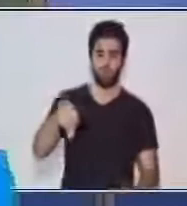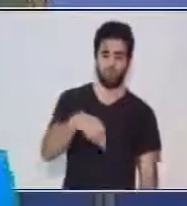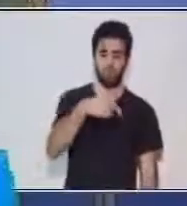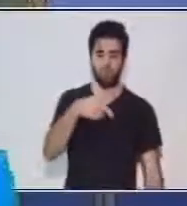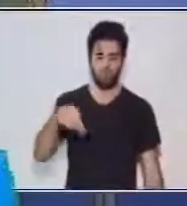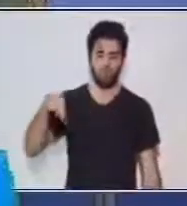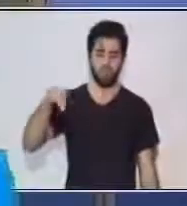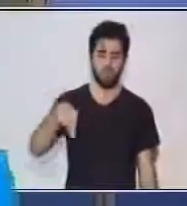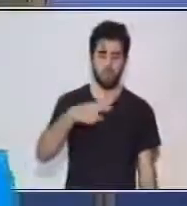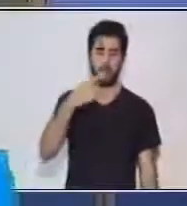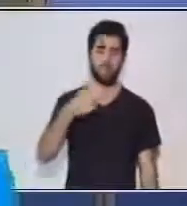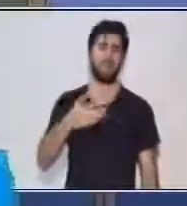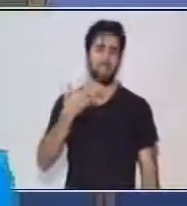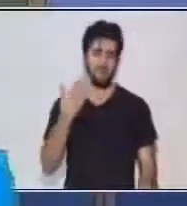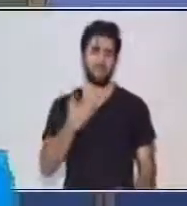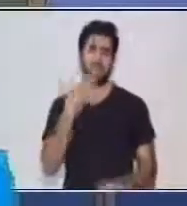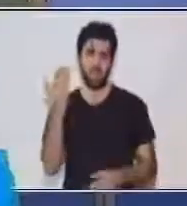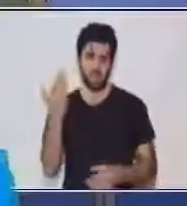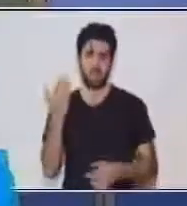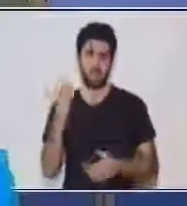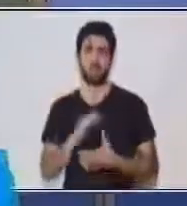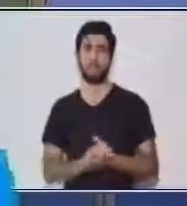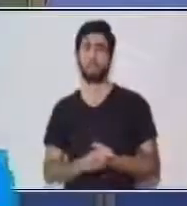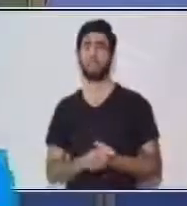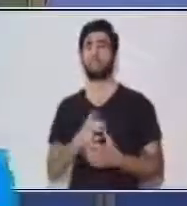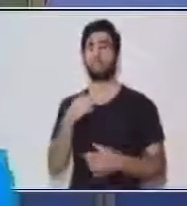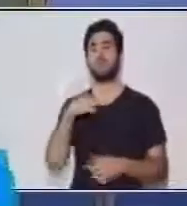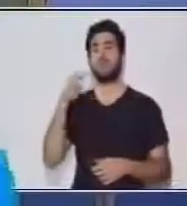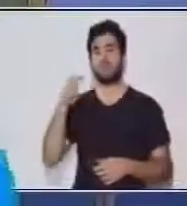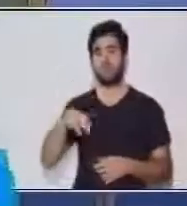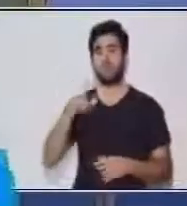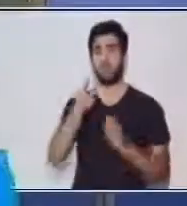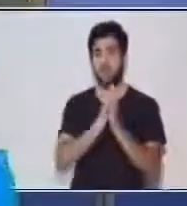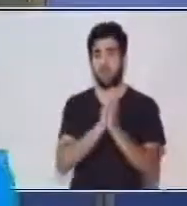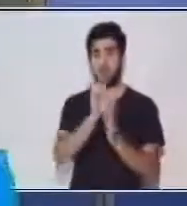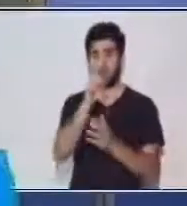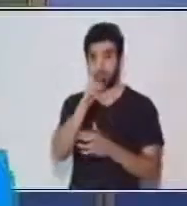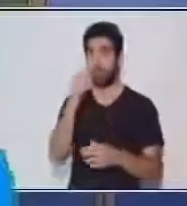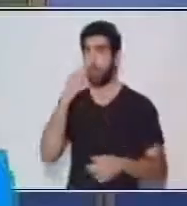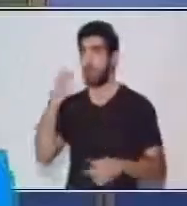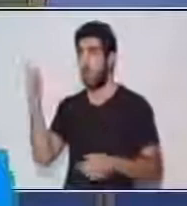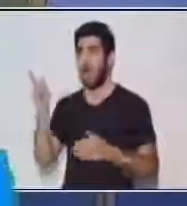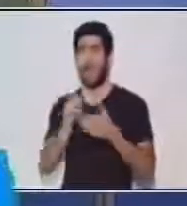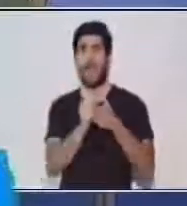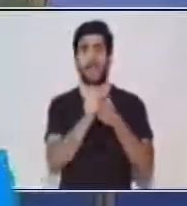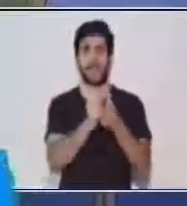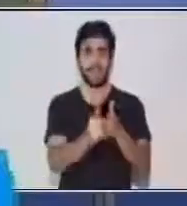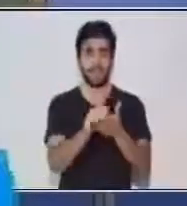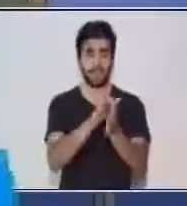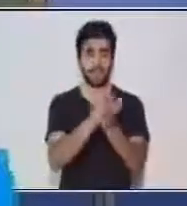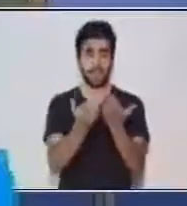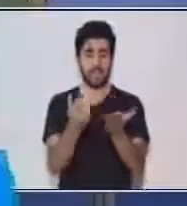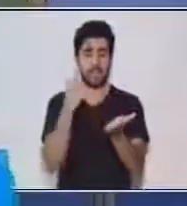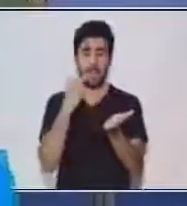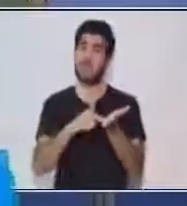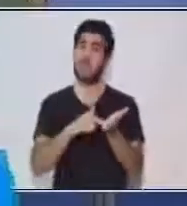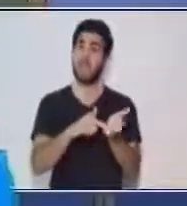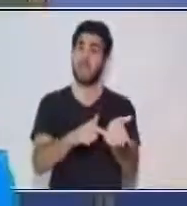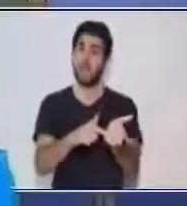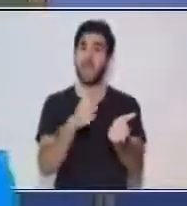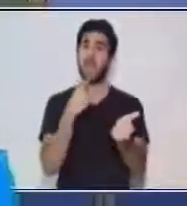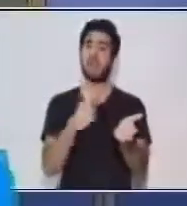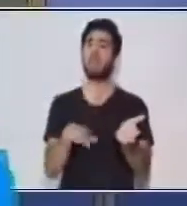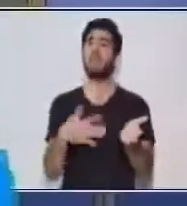que tengas tu guía de autoaprendizaje para poder irnos guiando con la teoría y posteriormente que tú